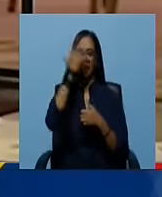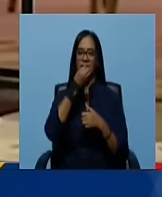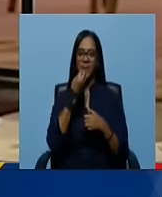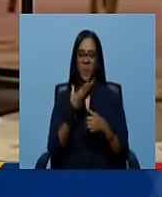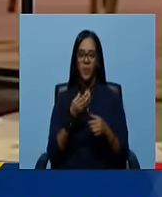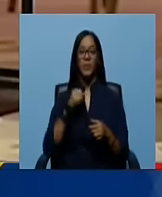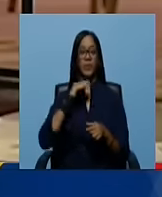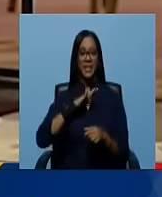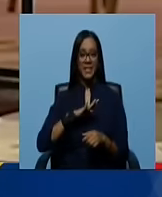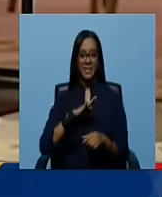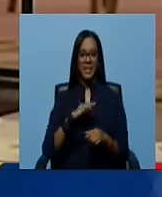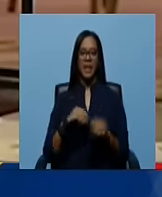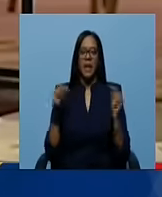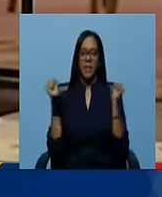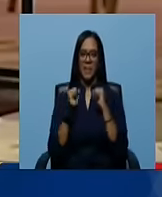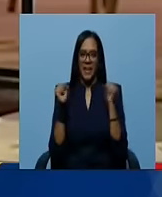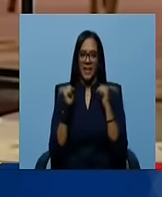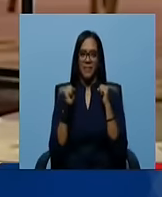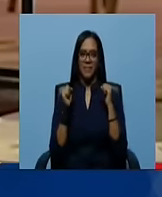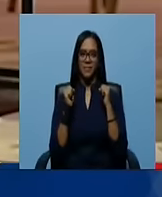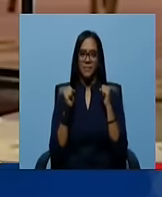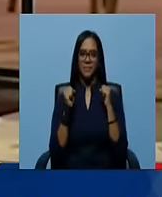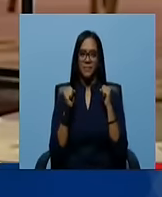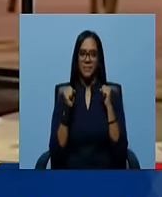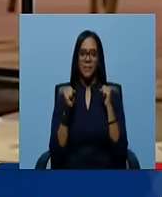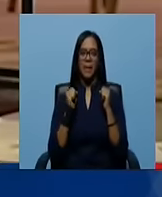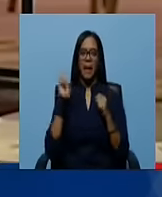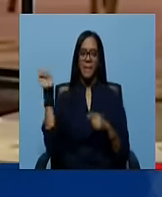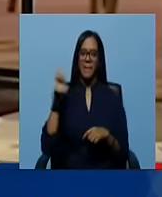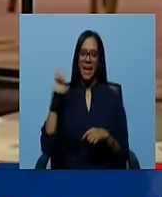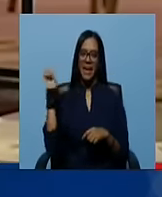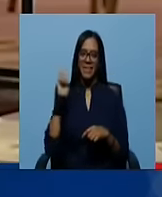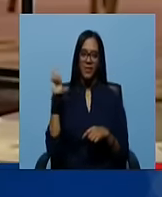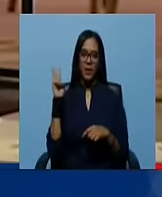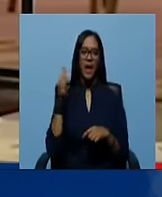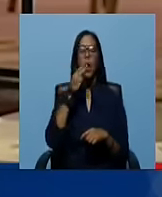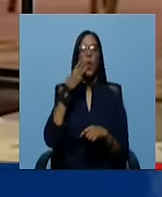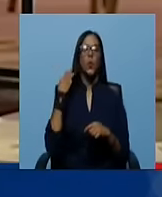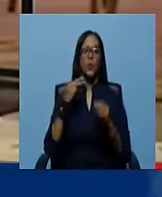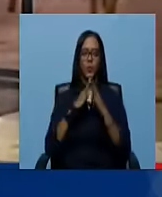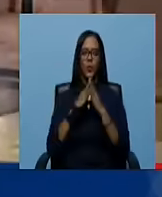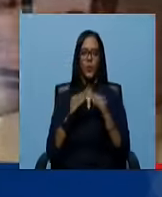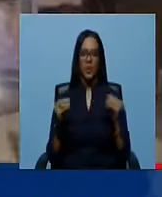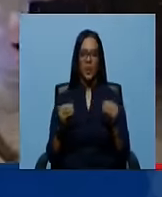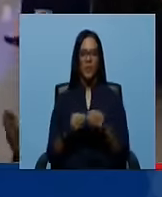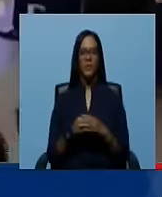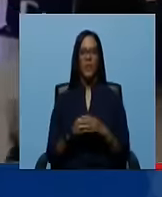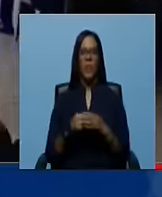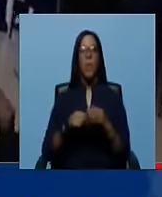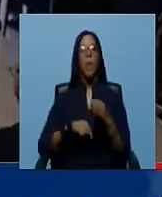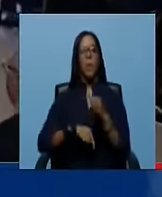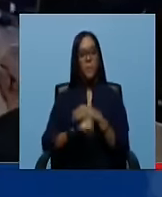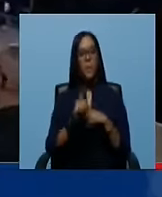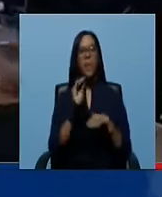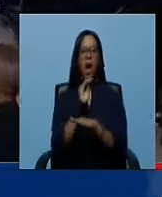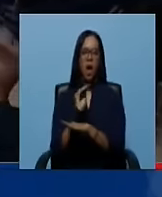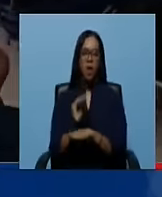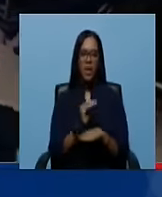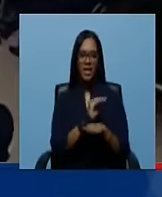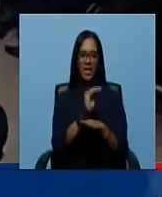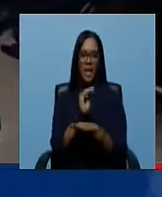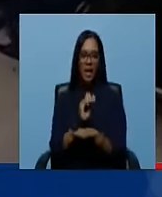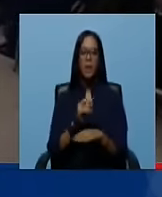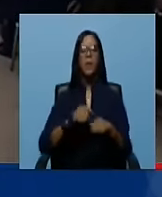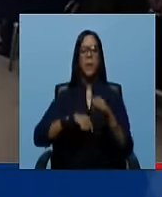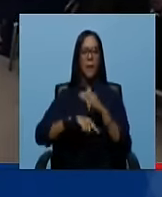queda en Mérida, en la República Bolivariana de Venezuela. Es orgullo de todos. Vamos a cuidarlo, vamos a